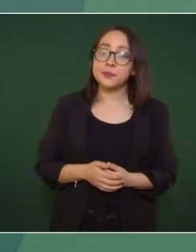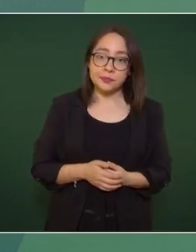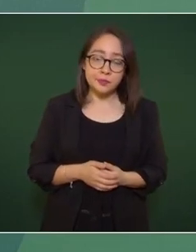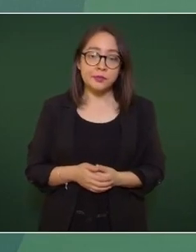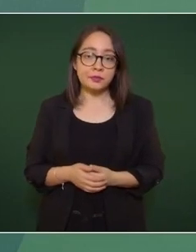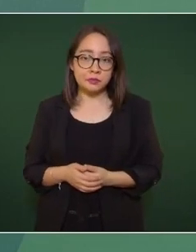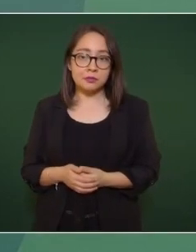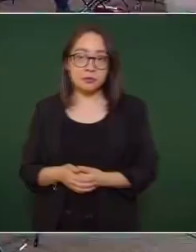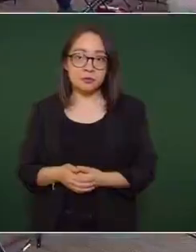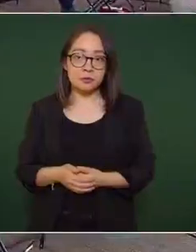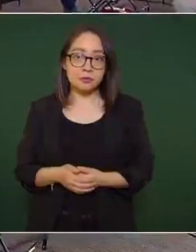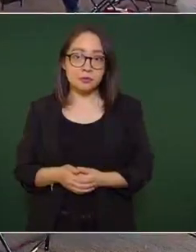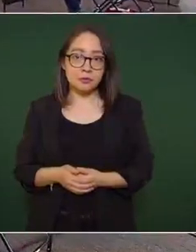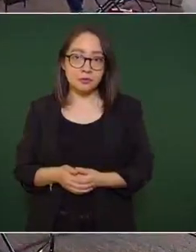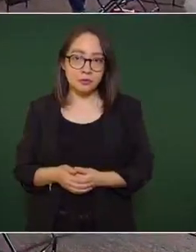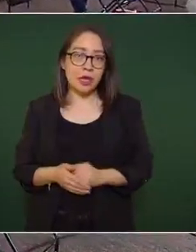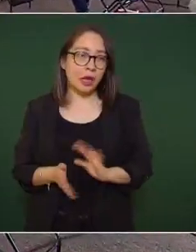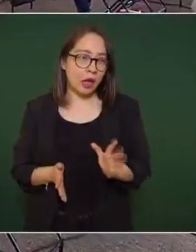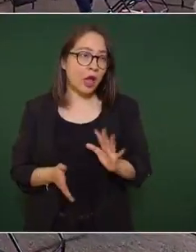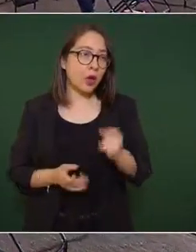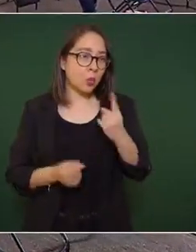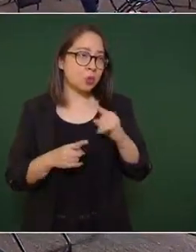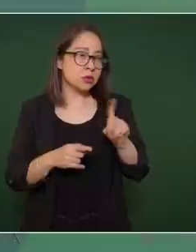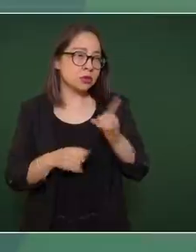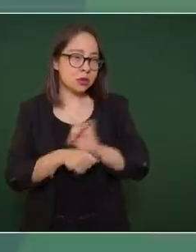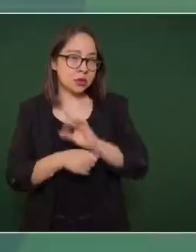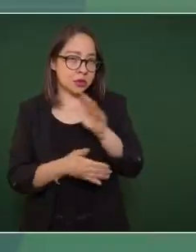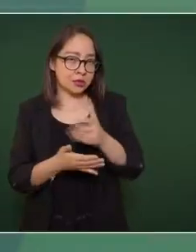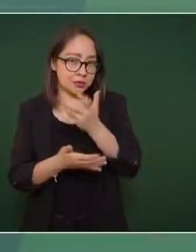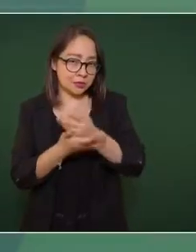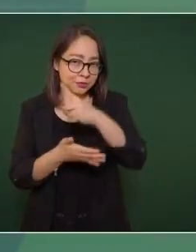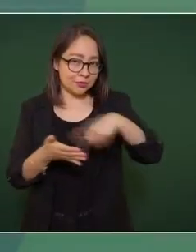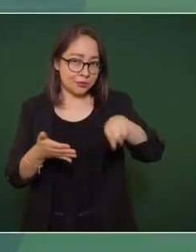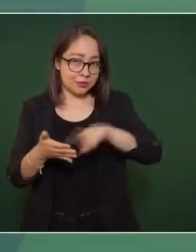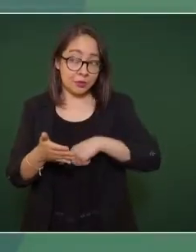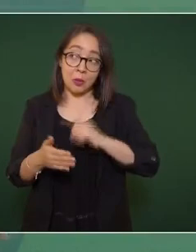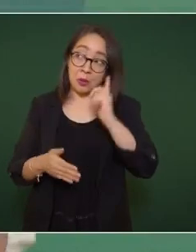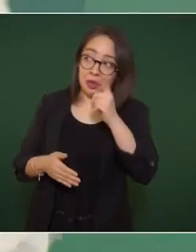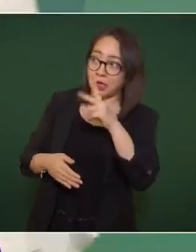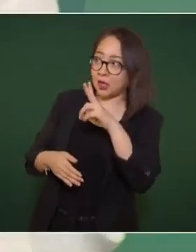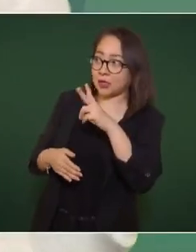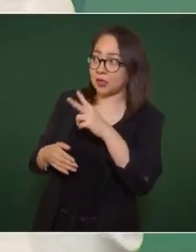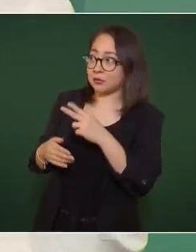Sí. Descontando ya de inhábiles y todo. Sí, vamos a cuidar que no nos bajen ninguna.